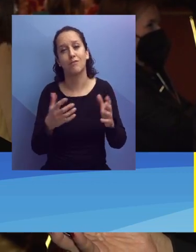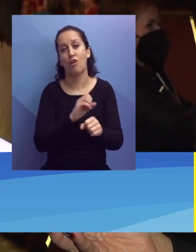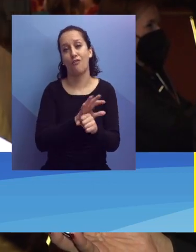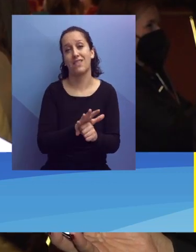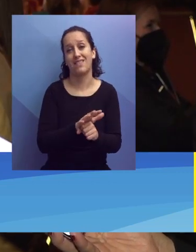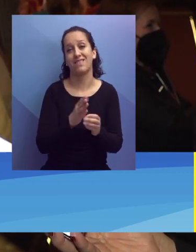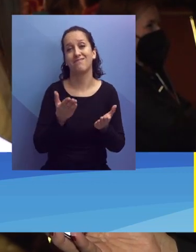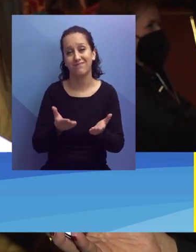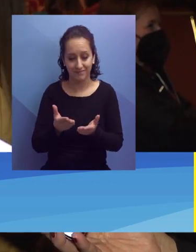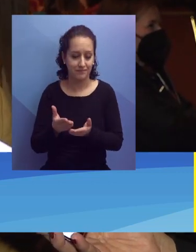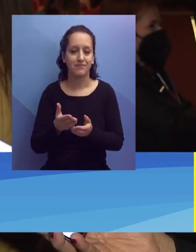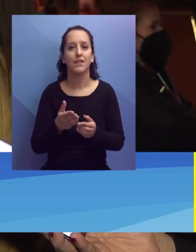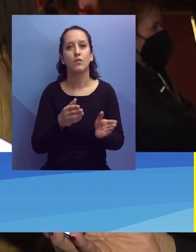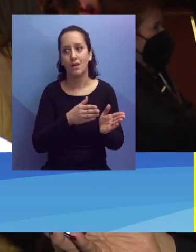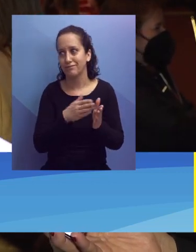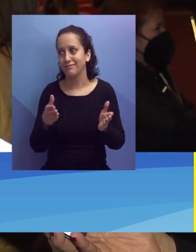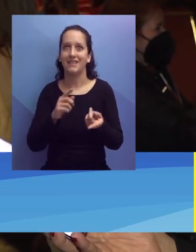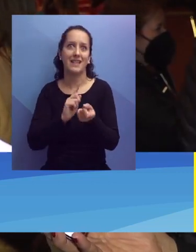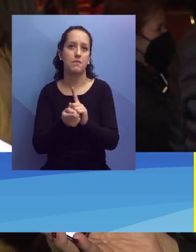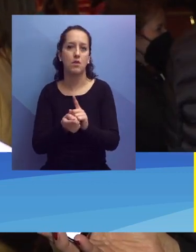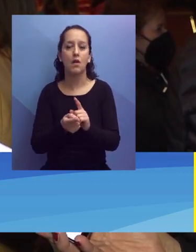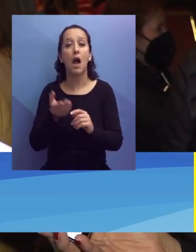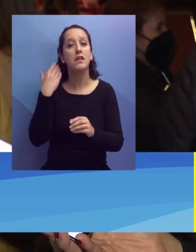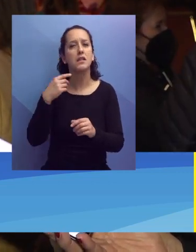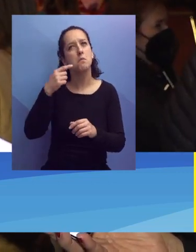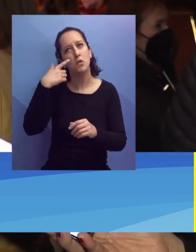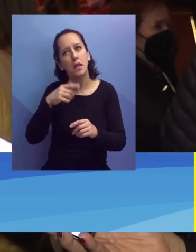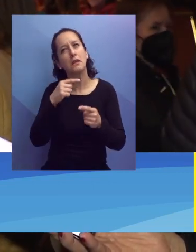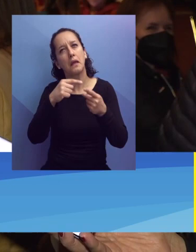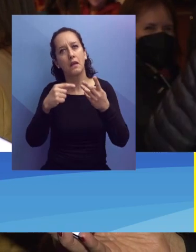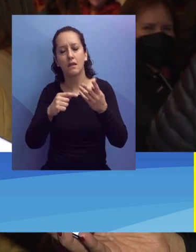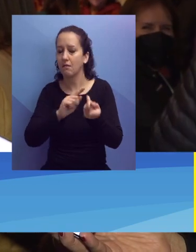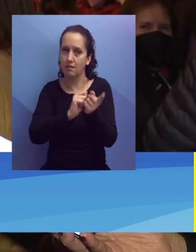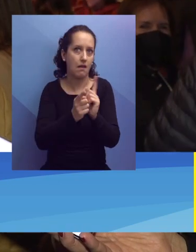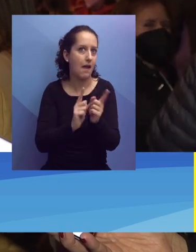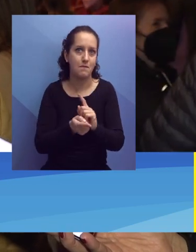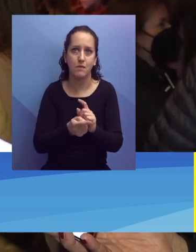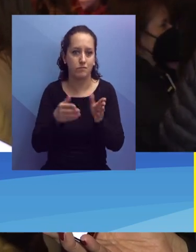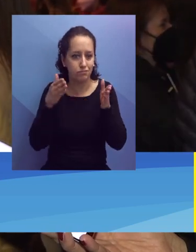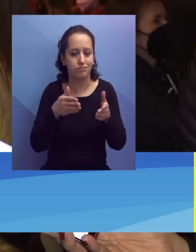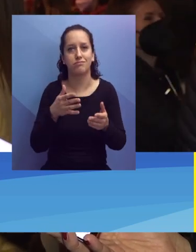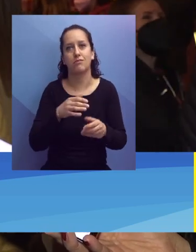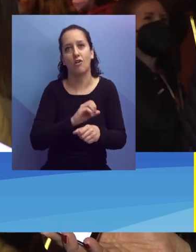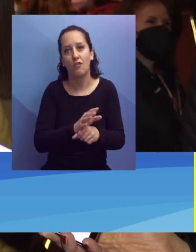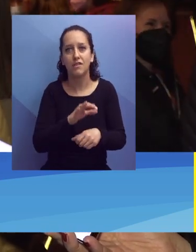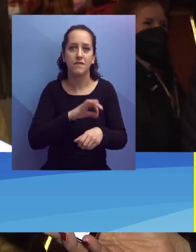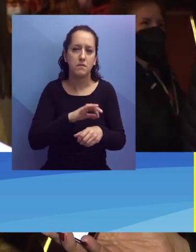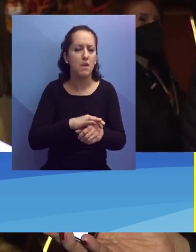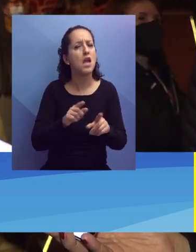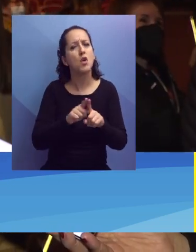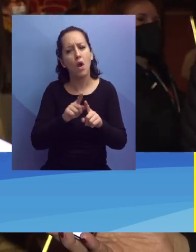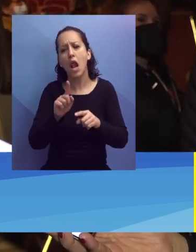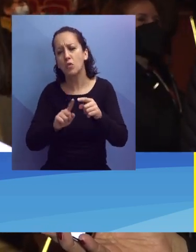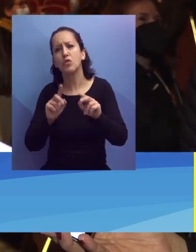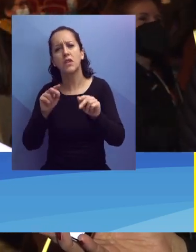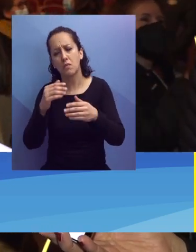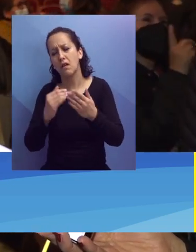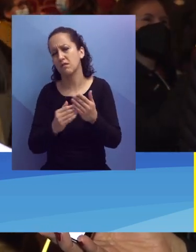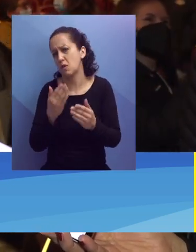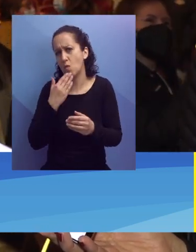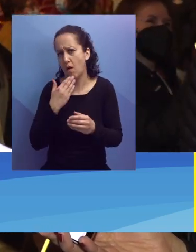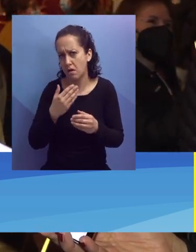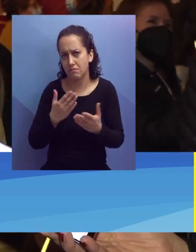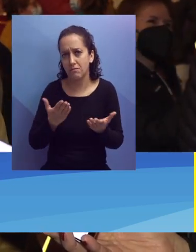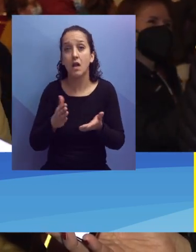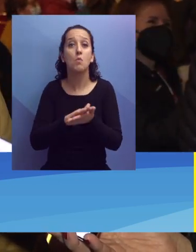eso, digamos, cambió las prioridades, pero hay cosas que se mantuvieron, digamos, y que estaban proyectadas y que era importante poder sacar adelante lo que era finalmente